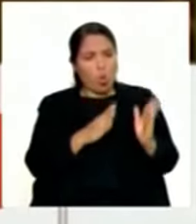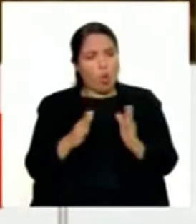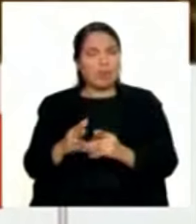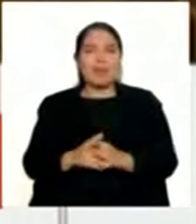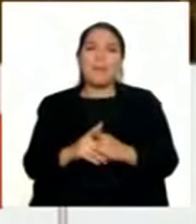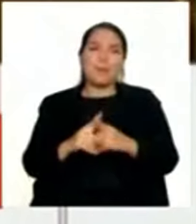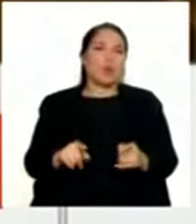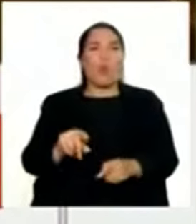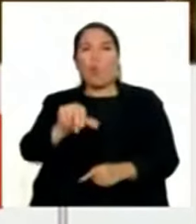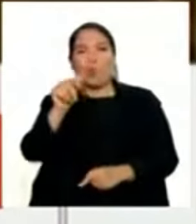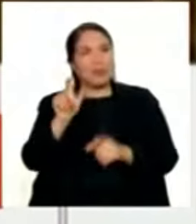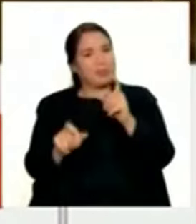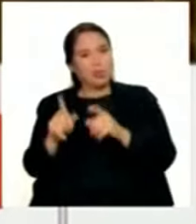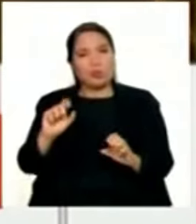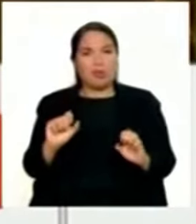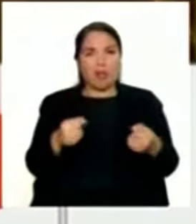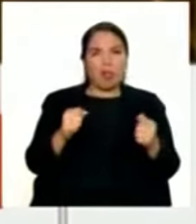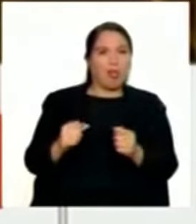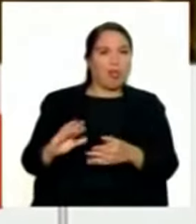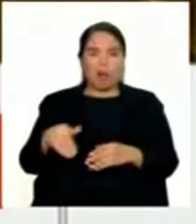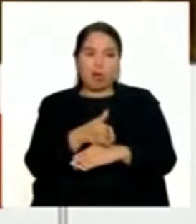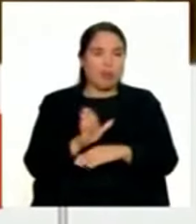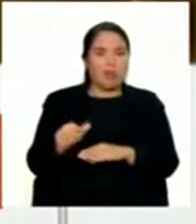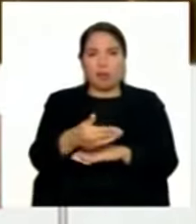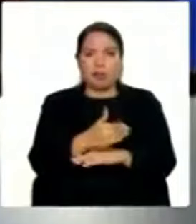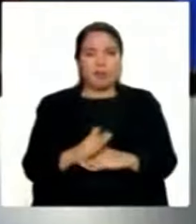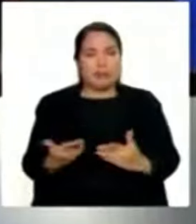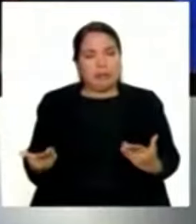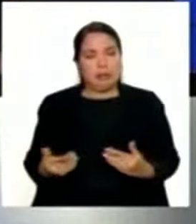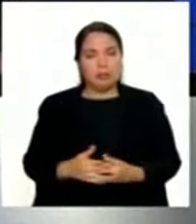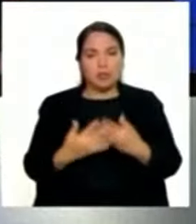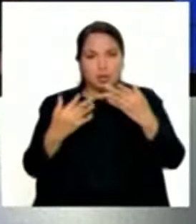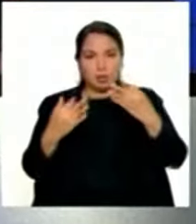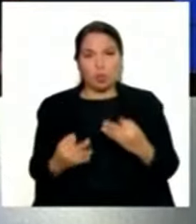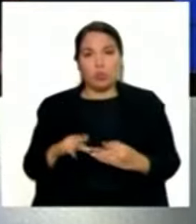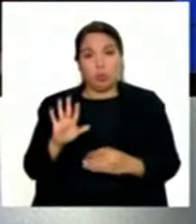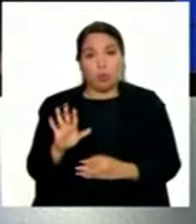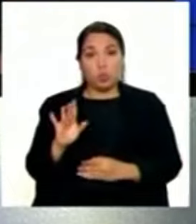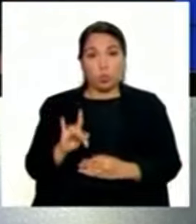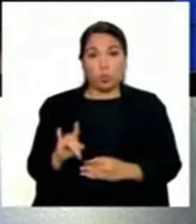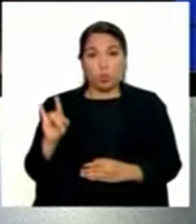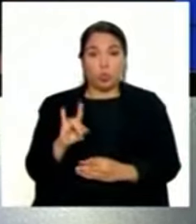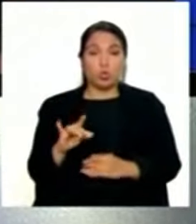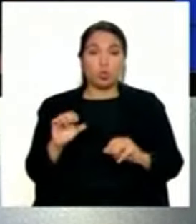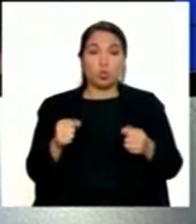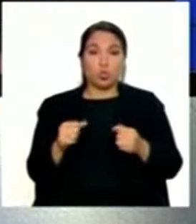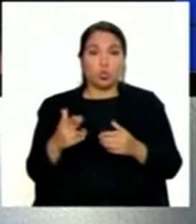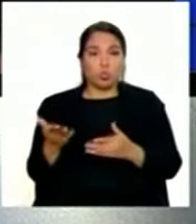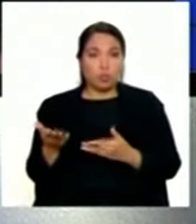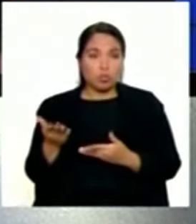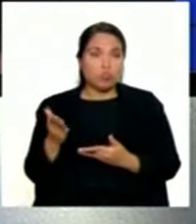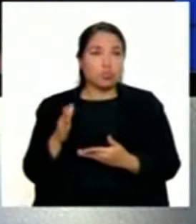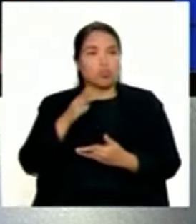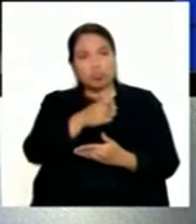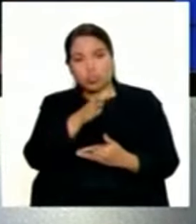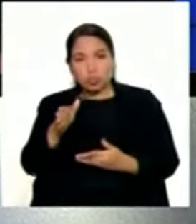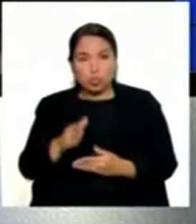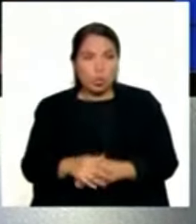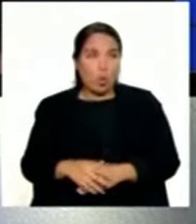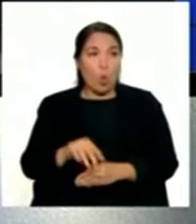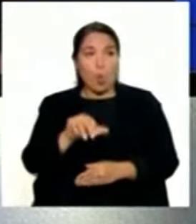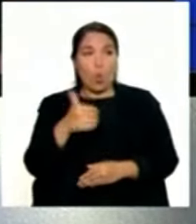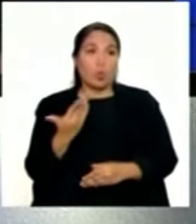la mayoría no lo hace. Estoy segurísimo que ellos utilizan sus motos para el desplazamiento, transporte con sus familias.